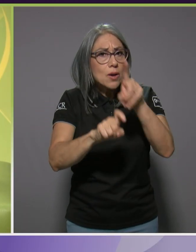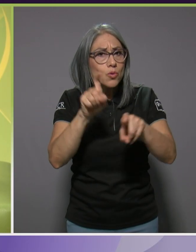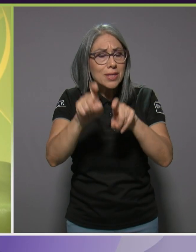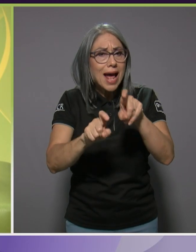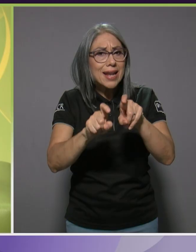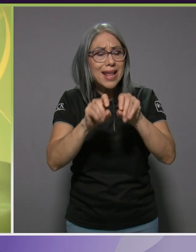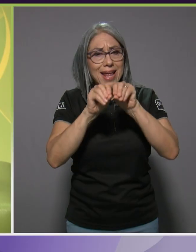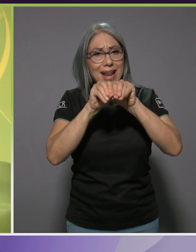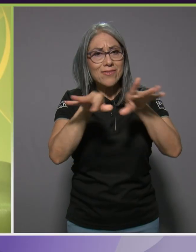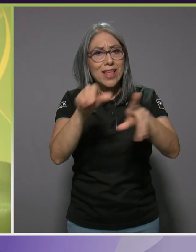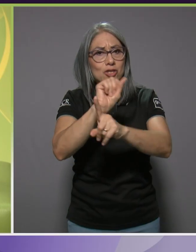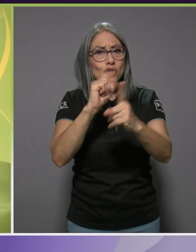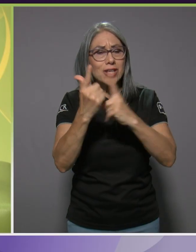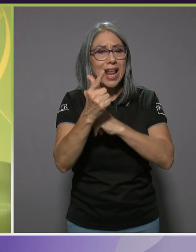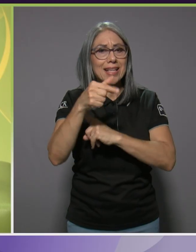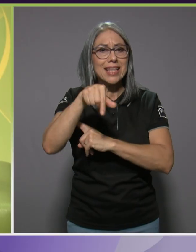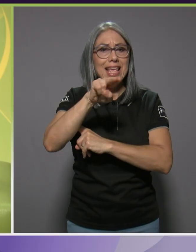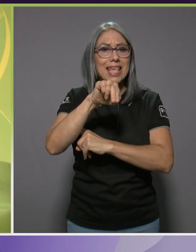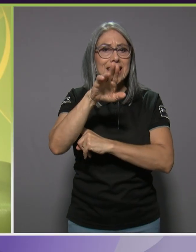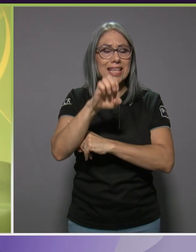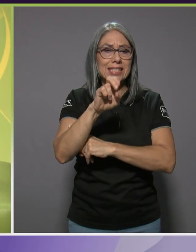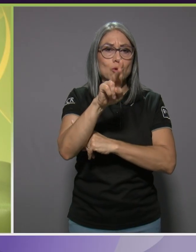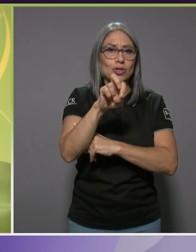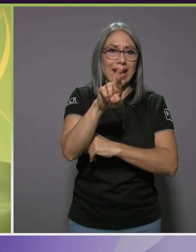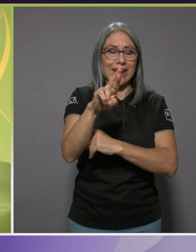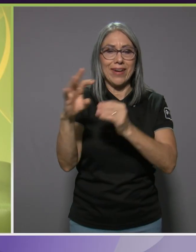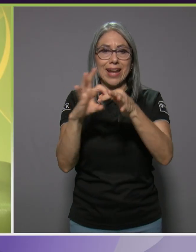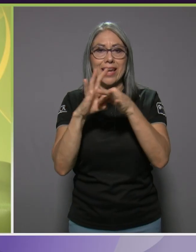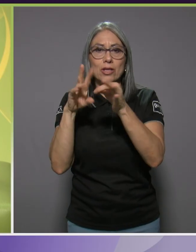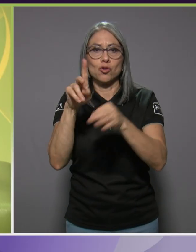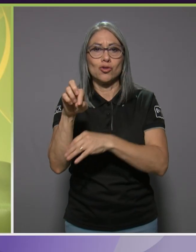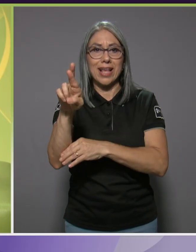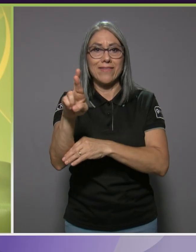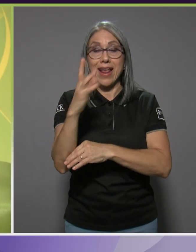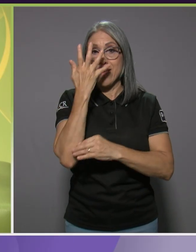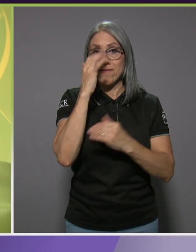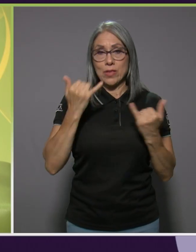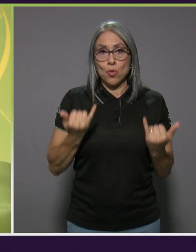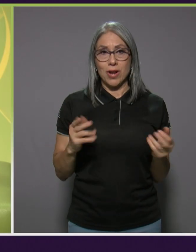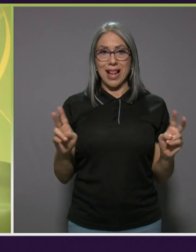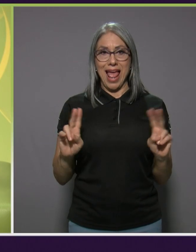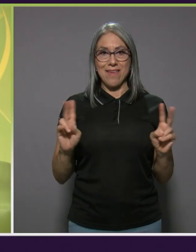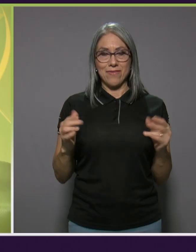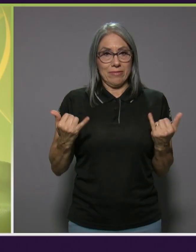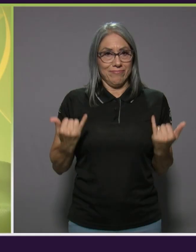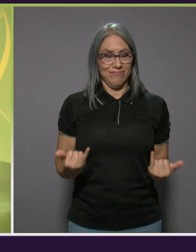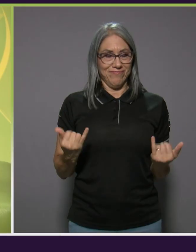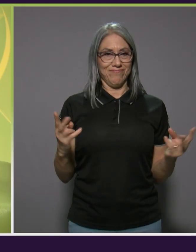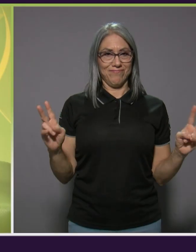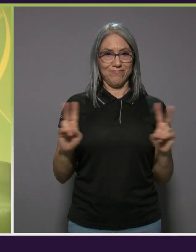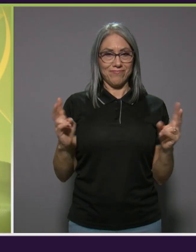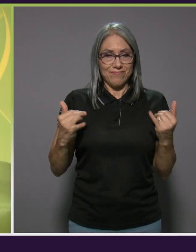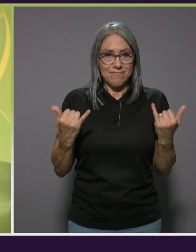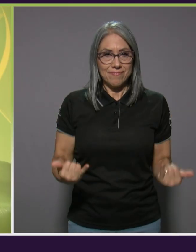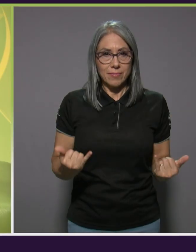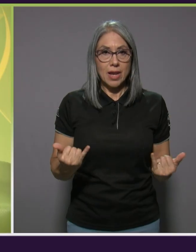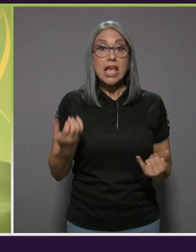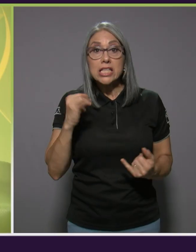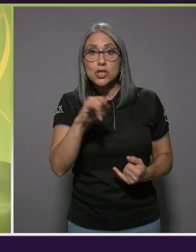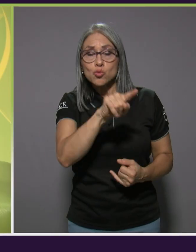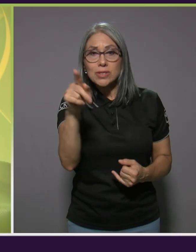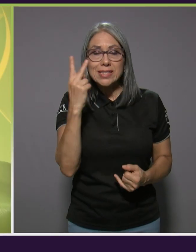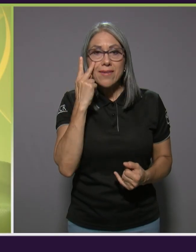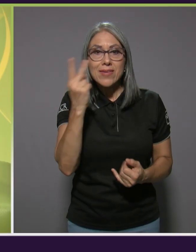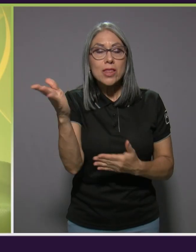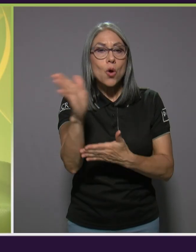las redes sociales, 15UCR, Nexos UCR, en Facebook Live estamos completamente en directo, y si usted está sintonizando alguna